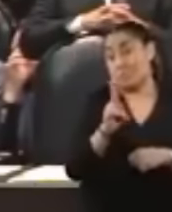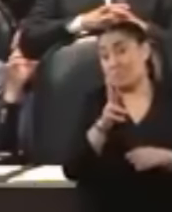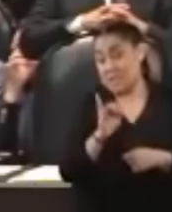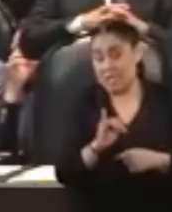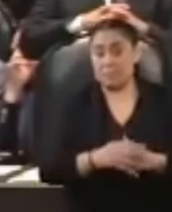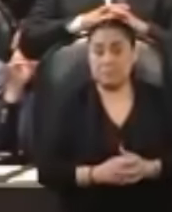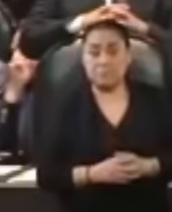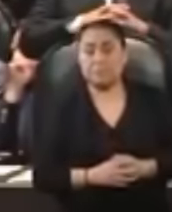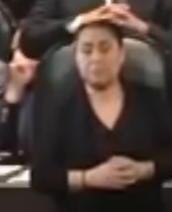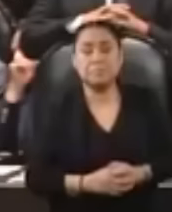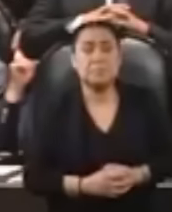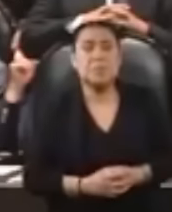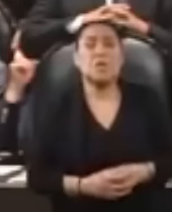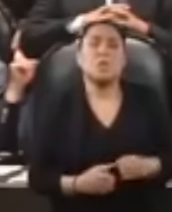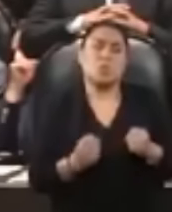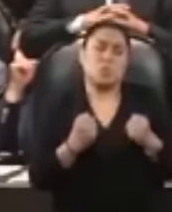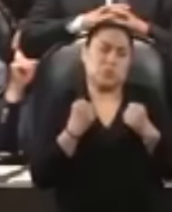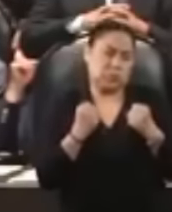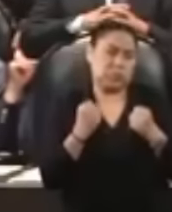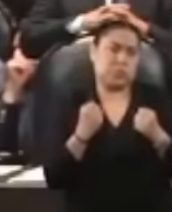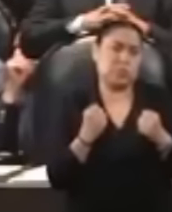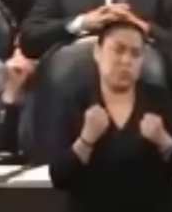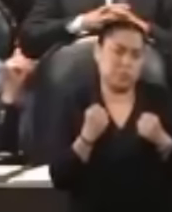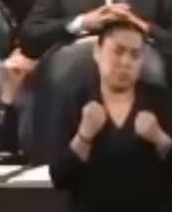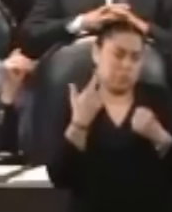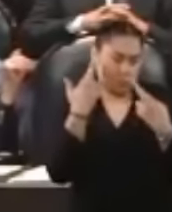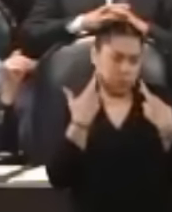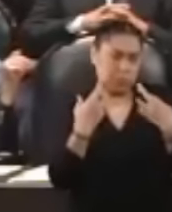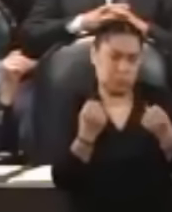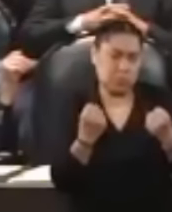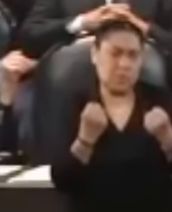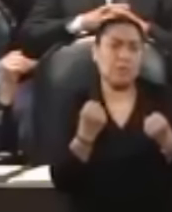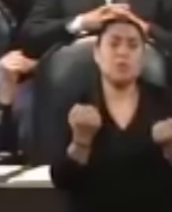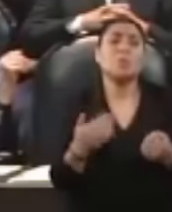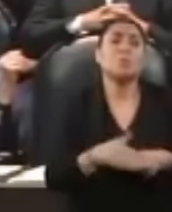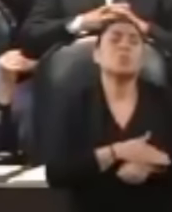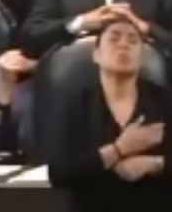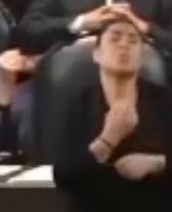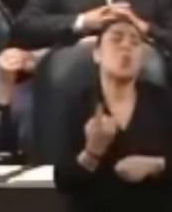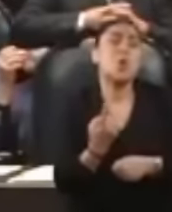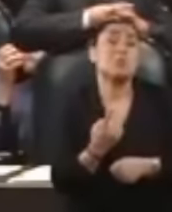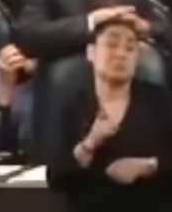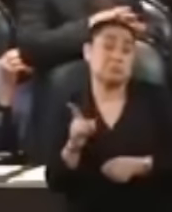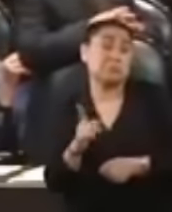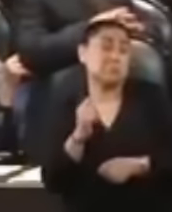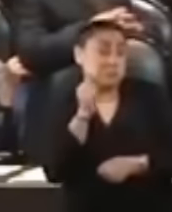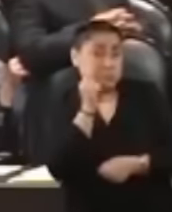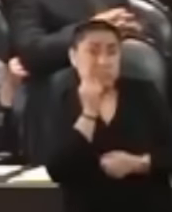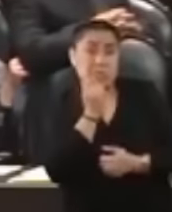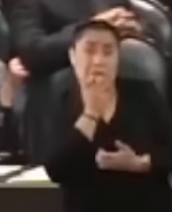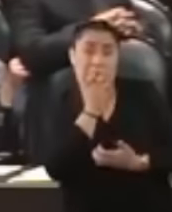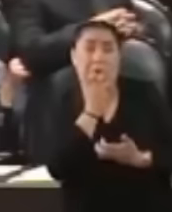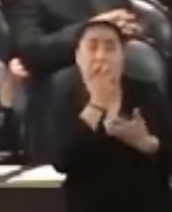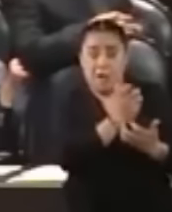Y retumbaron porque se atrevió a gritar